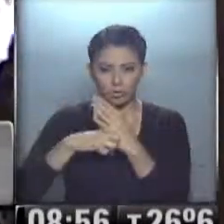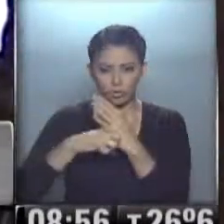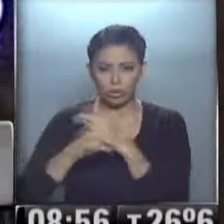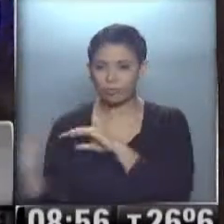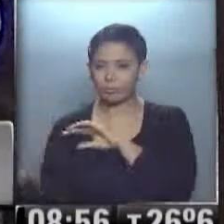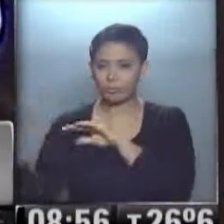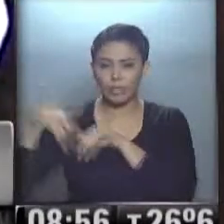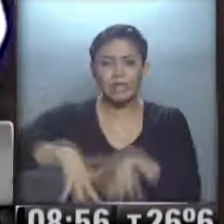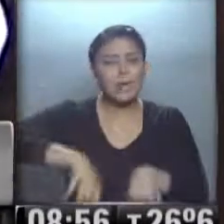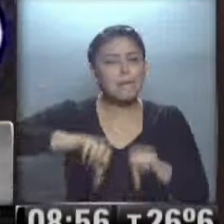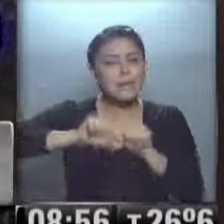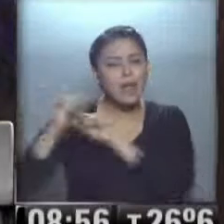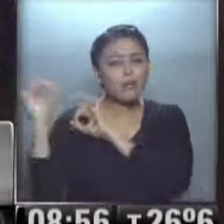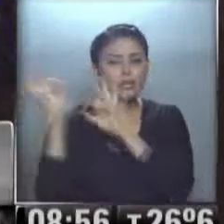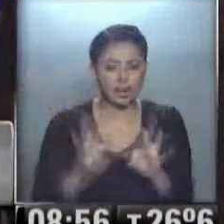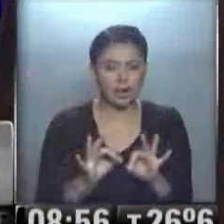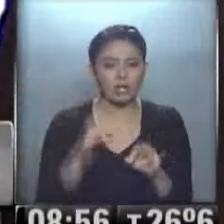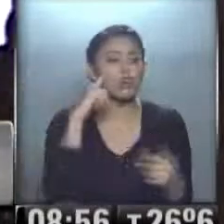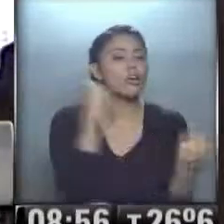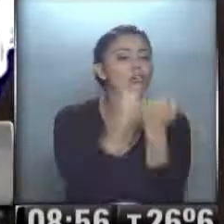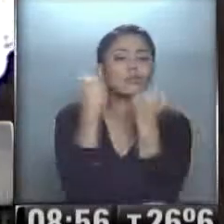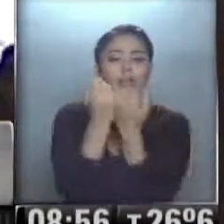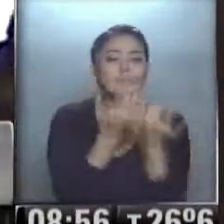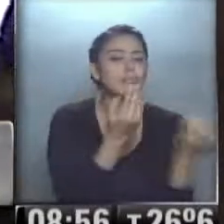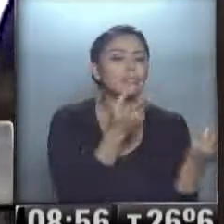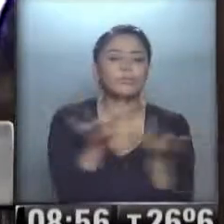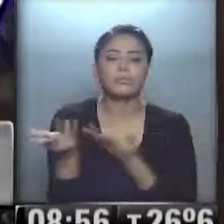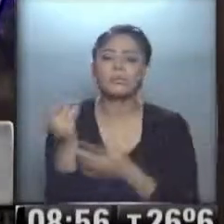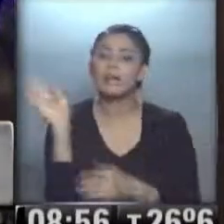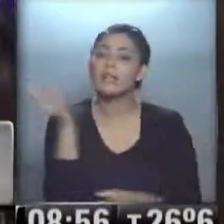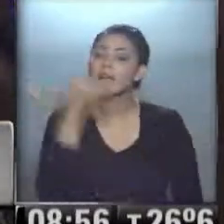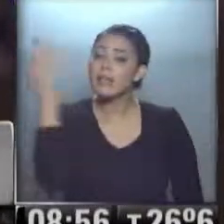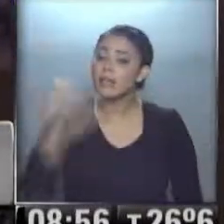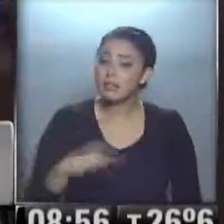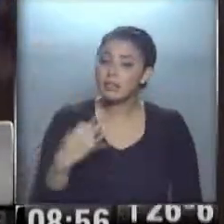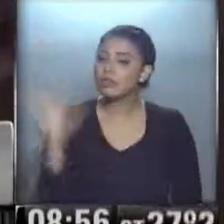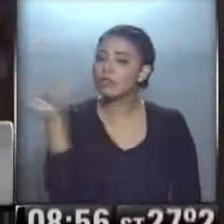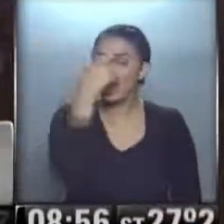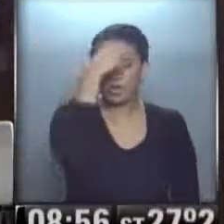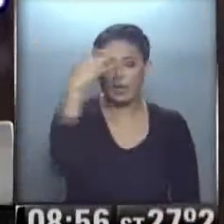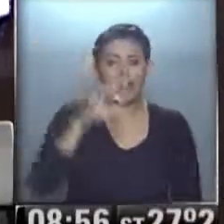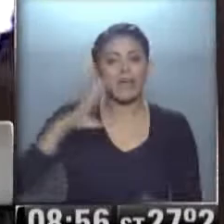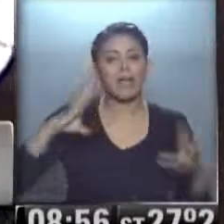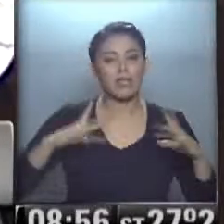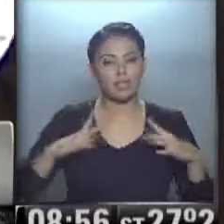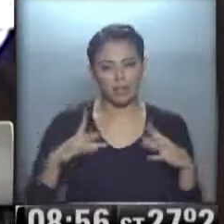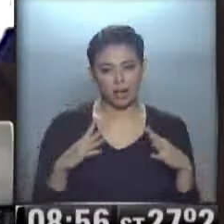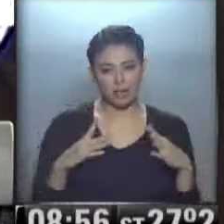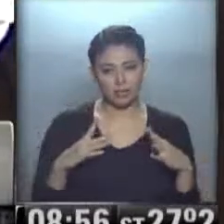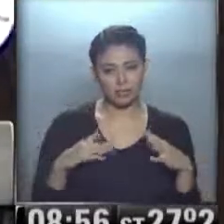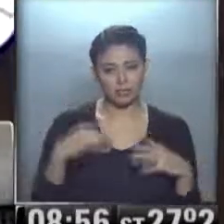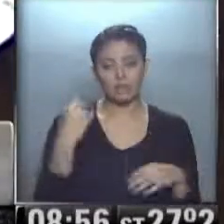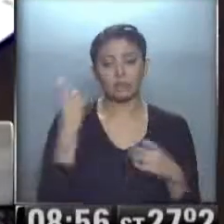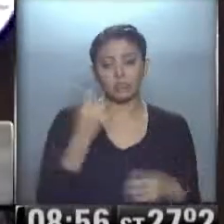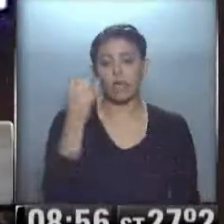hizo presente desde muy temprano para controlar el descanso efectivo de los choferes que tiene que ser de